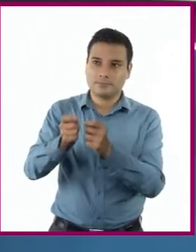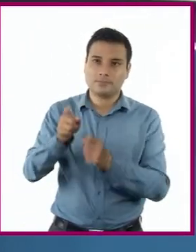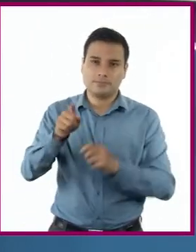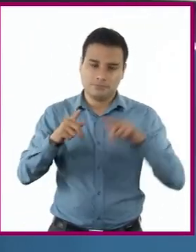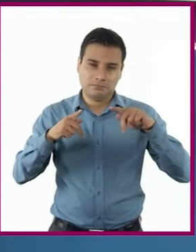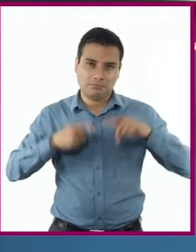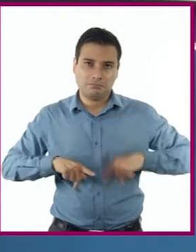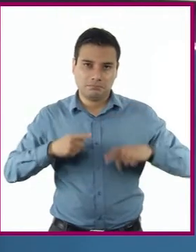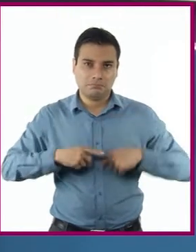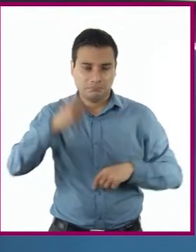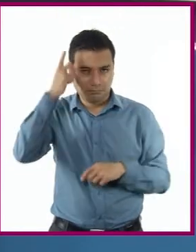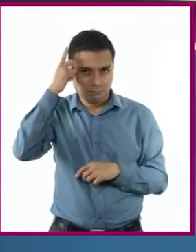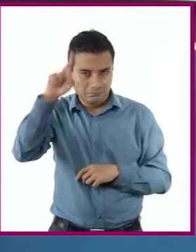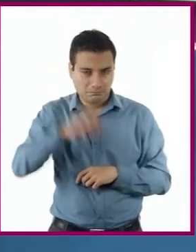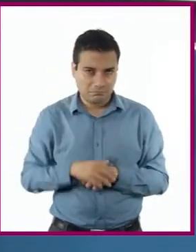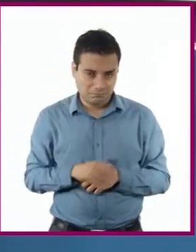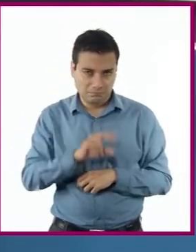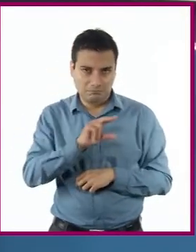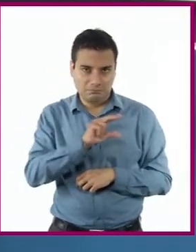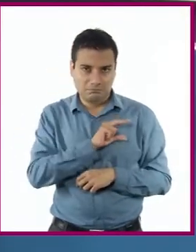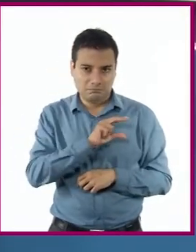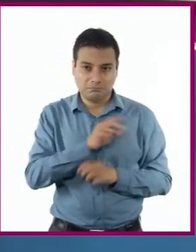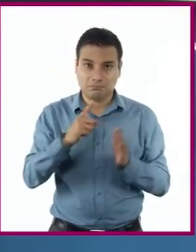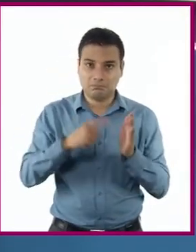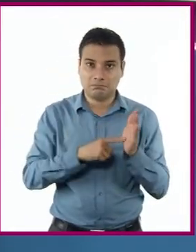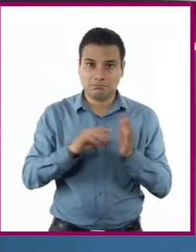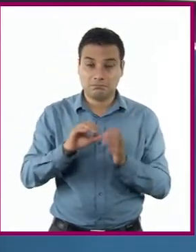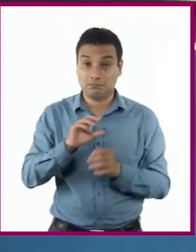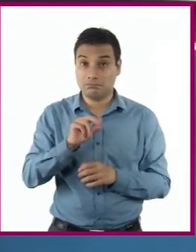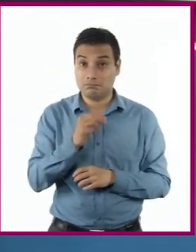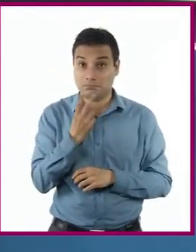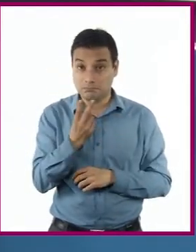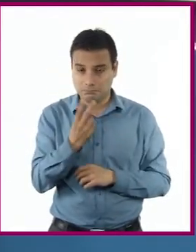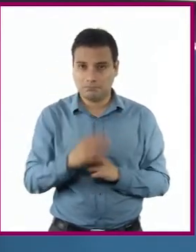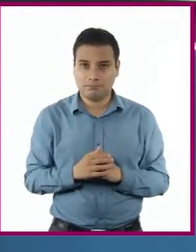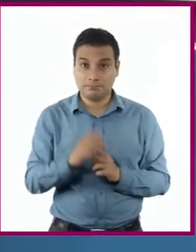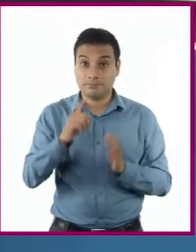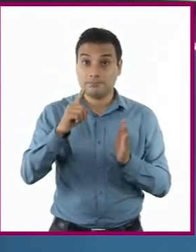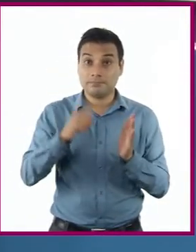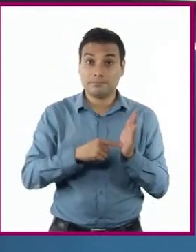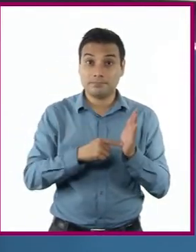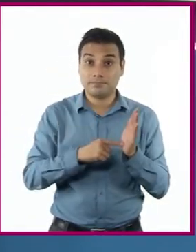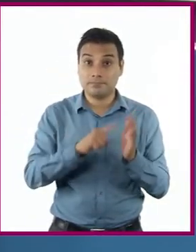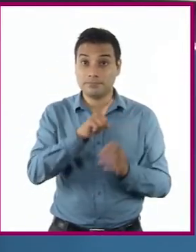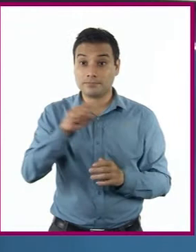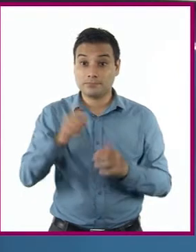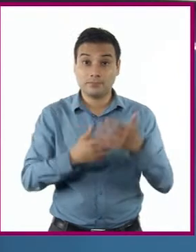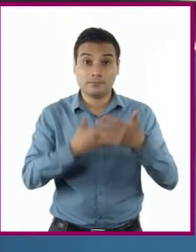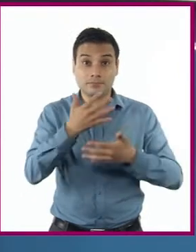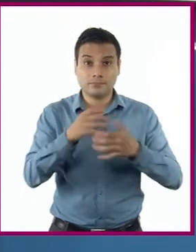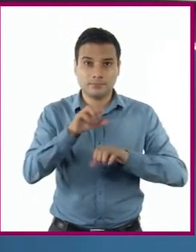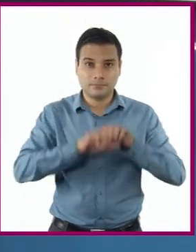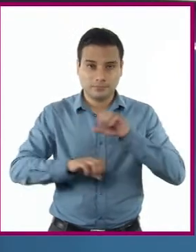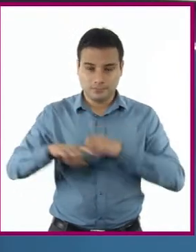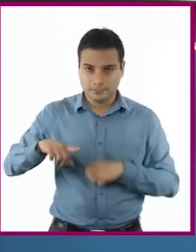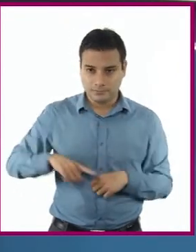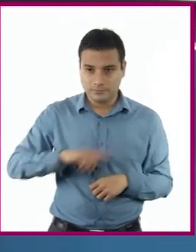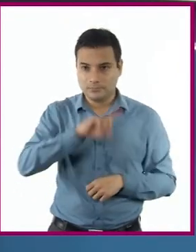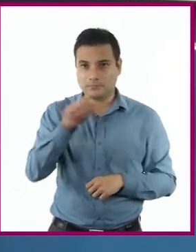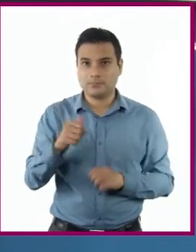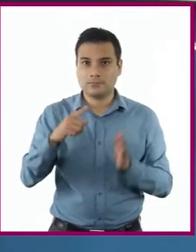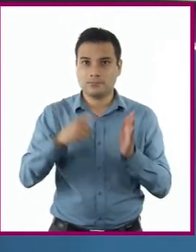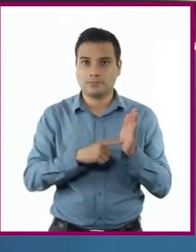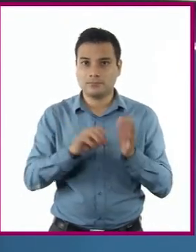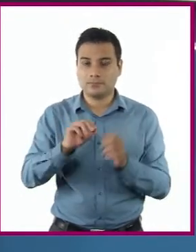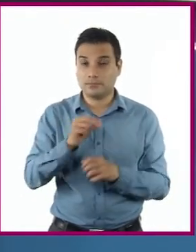privada. De esta manera, en 1982 había 1,115 empresas públicas. Para